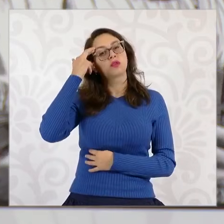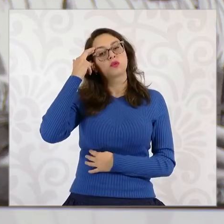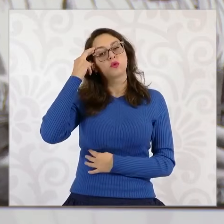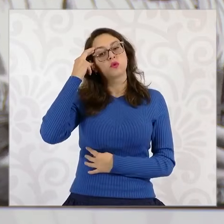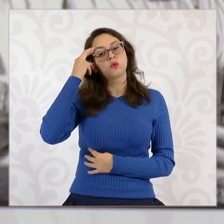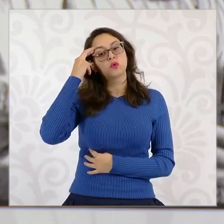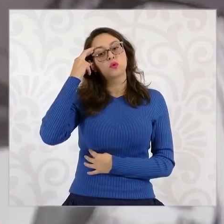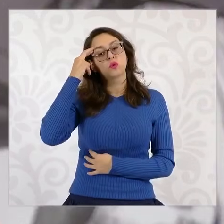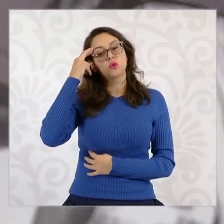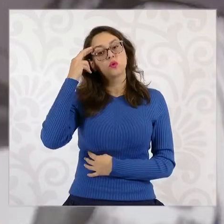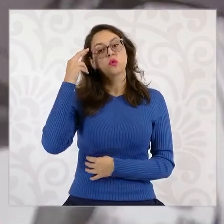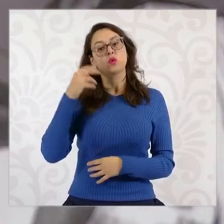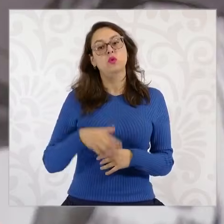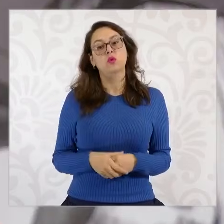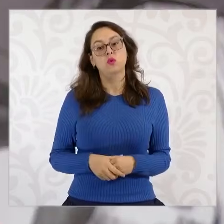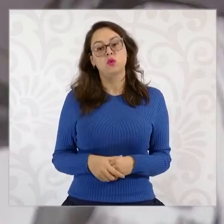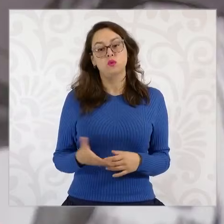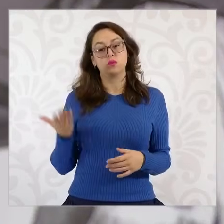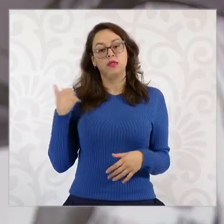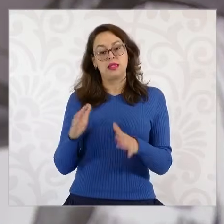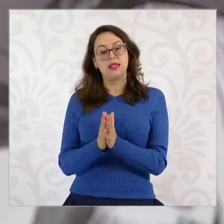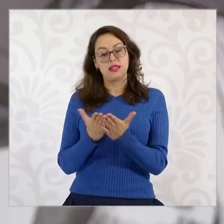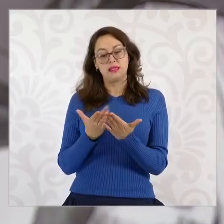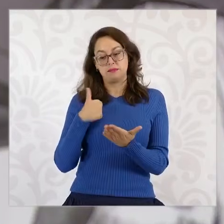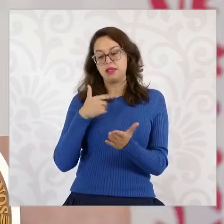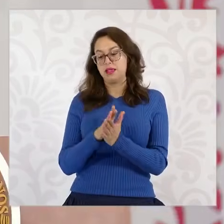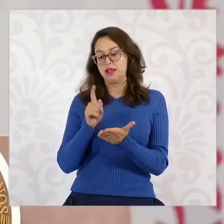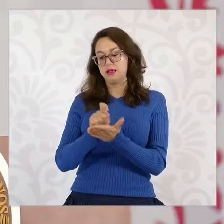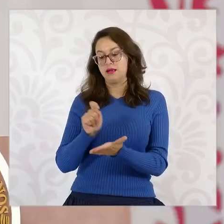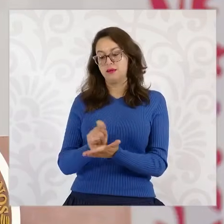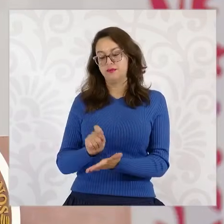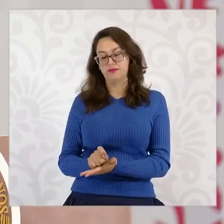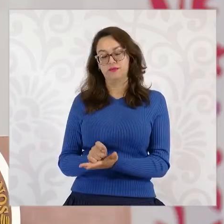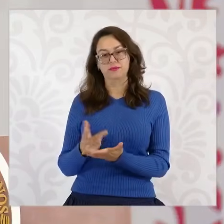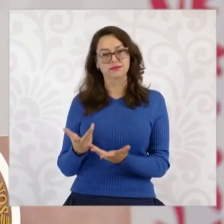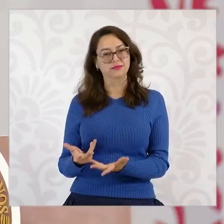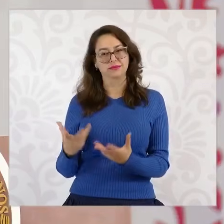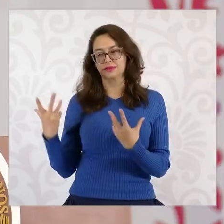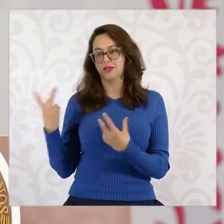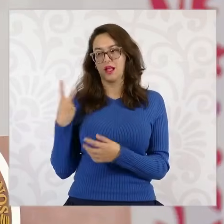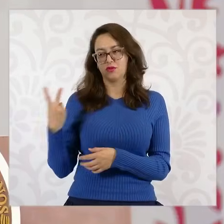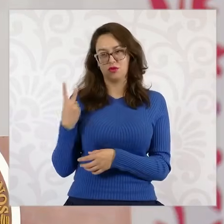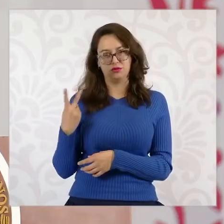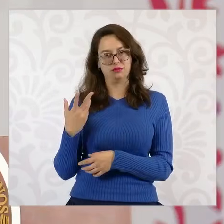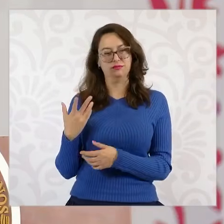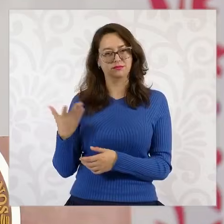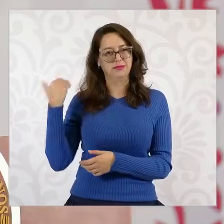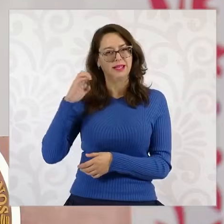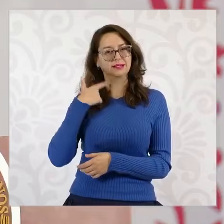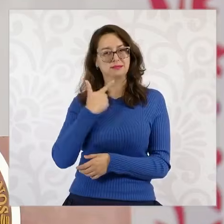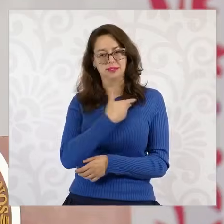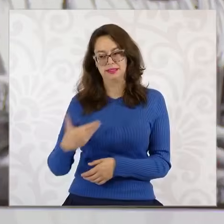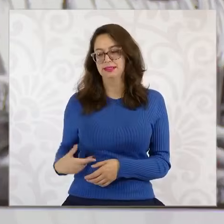le llamo la gira histórica, con el libro que escribí, me emocionó mucho que un joven le